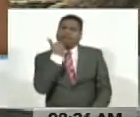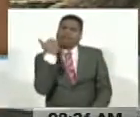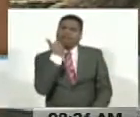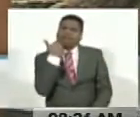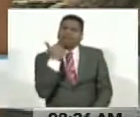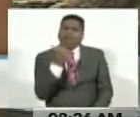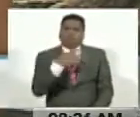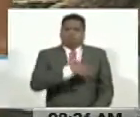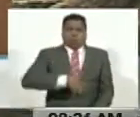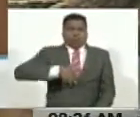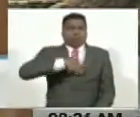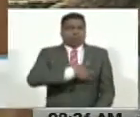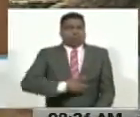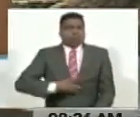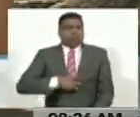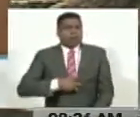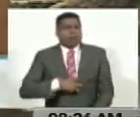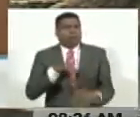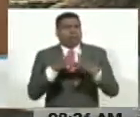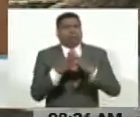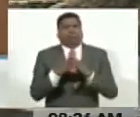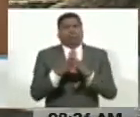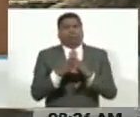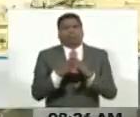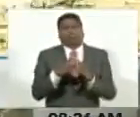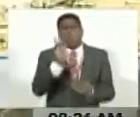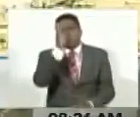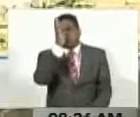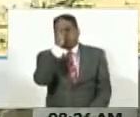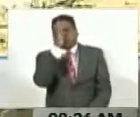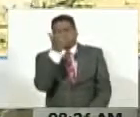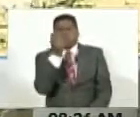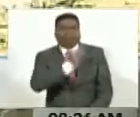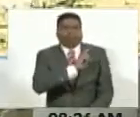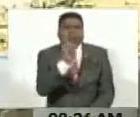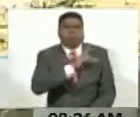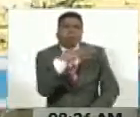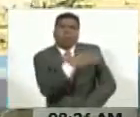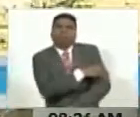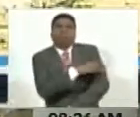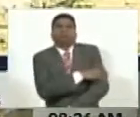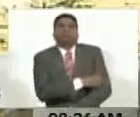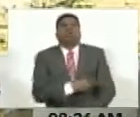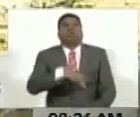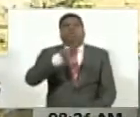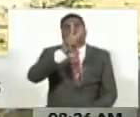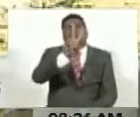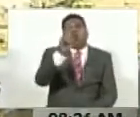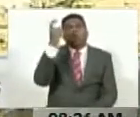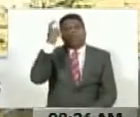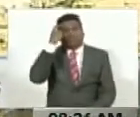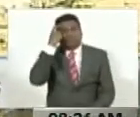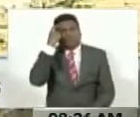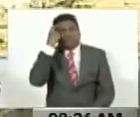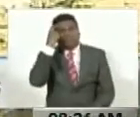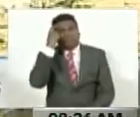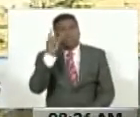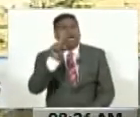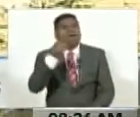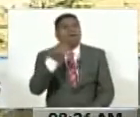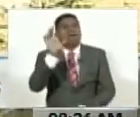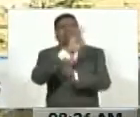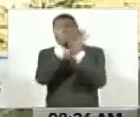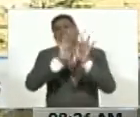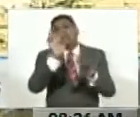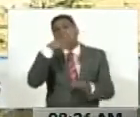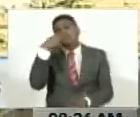afección estomacal, en un show mediático que quiere hacer la derecha. Desde ya 2 días buscan un tilde político. Hay personas que ni